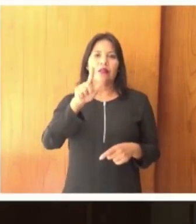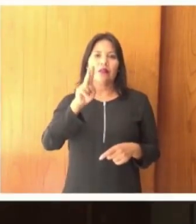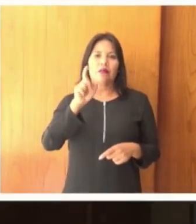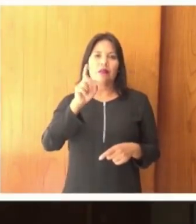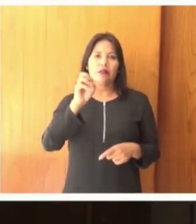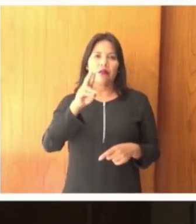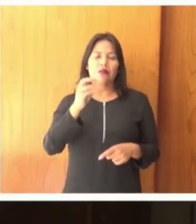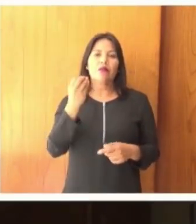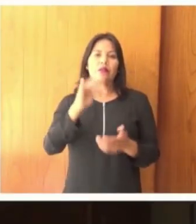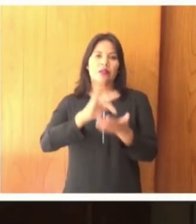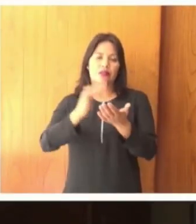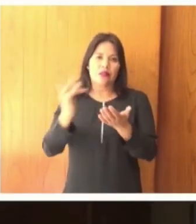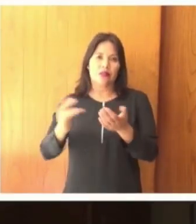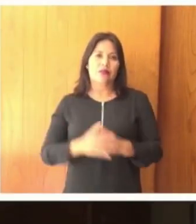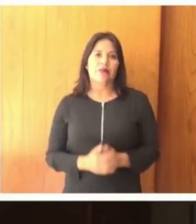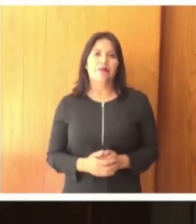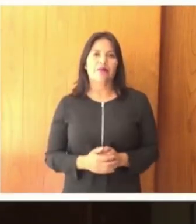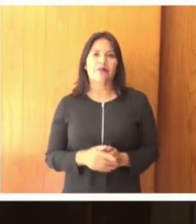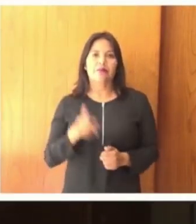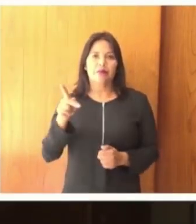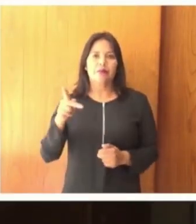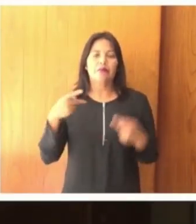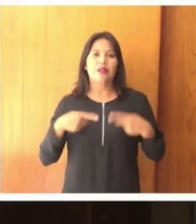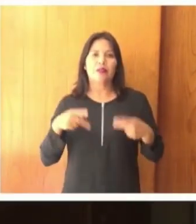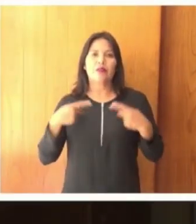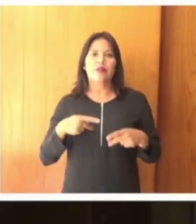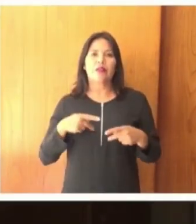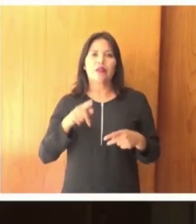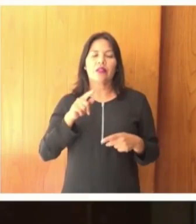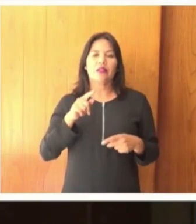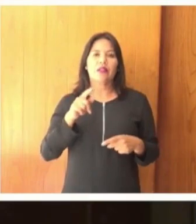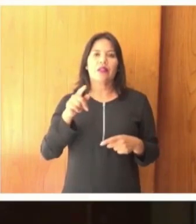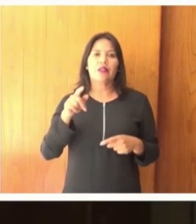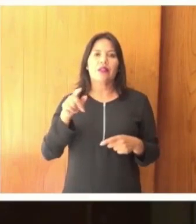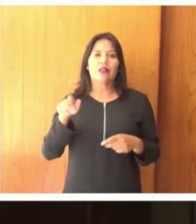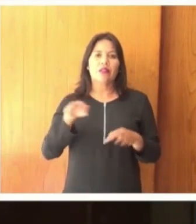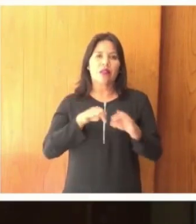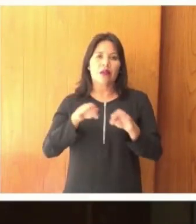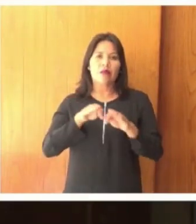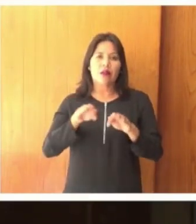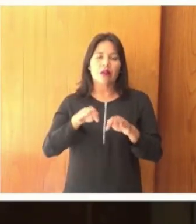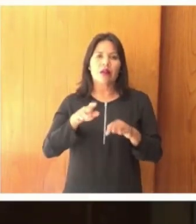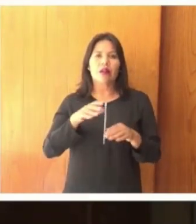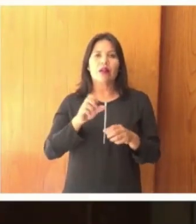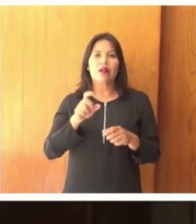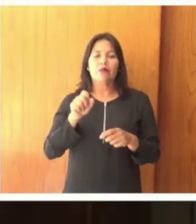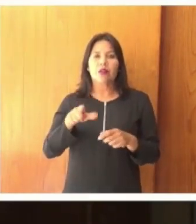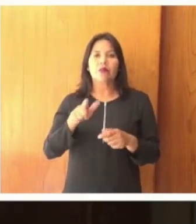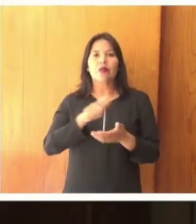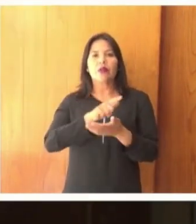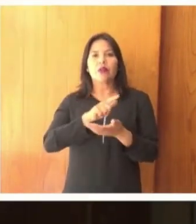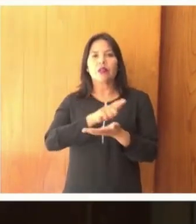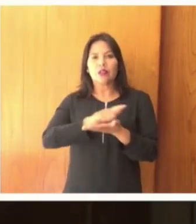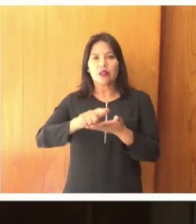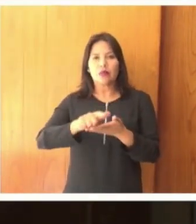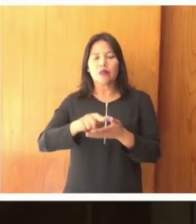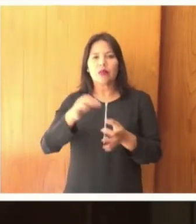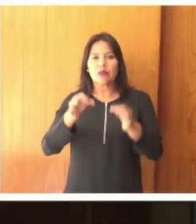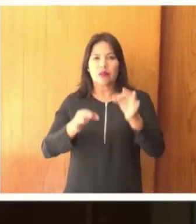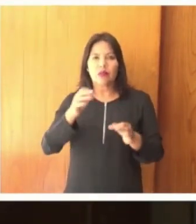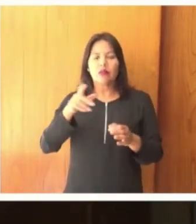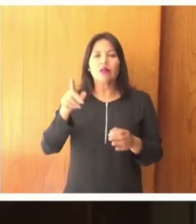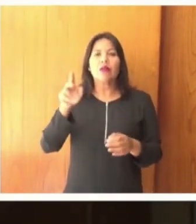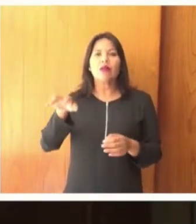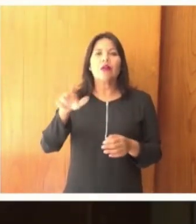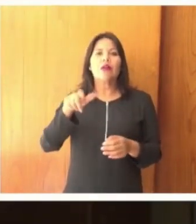Gracias, René. Él es nuestro titular municipal de la transparencia en el municipio de Texcoco. Nos acompañan